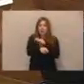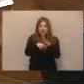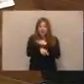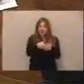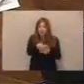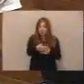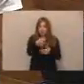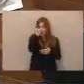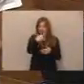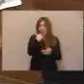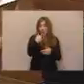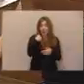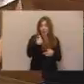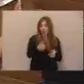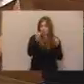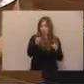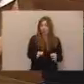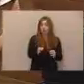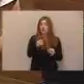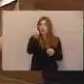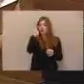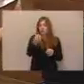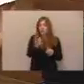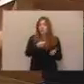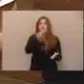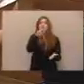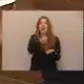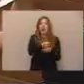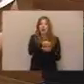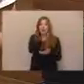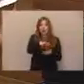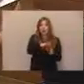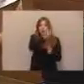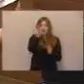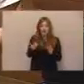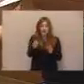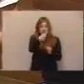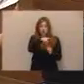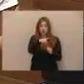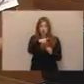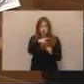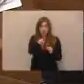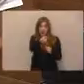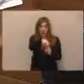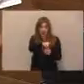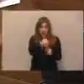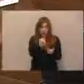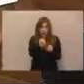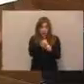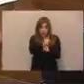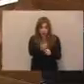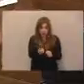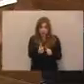a perder. Y saben que van a tener que indemnizar los 4 meses que no trabajaron, que no trabajen